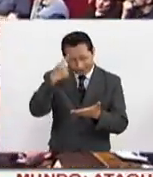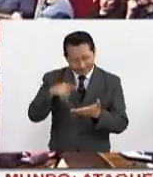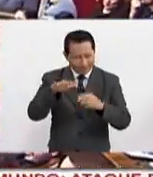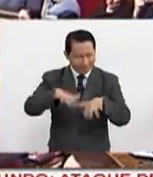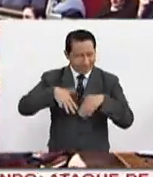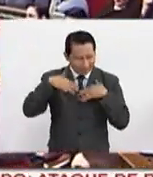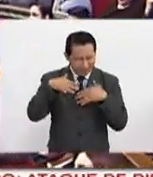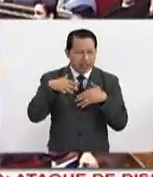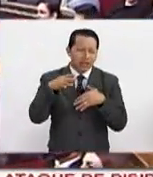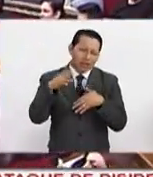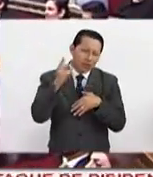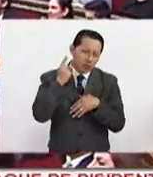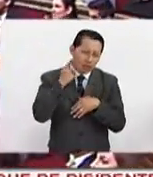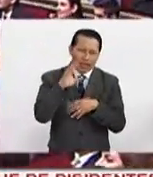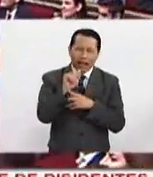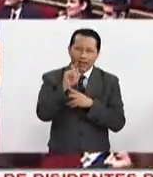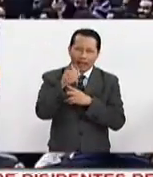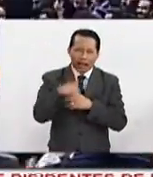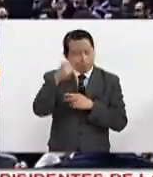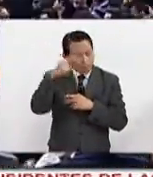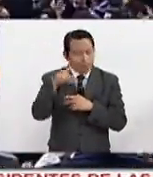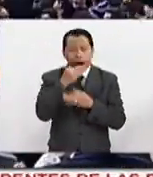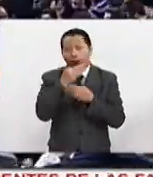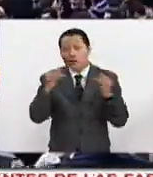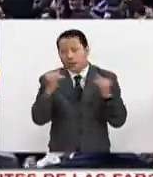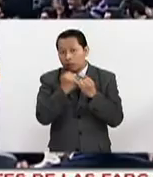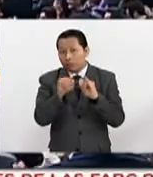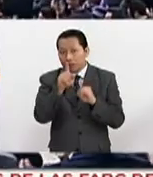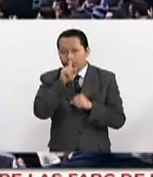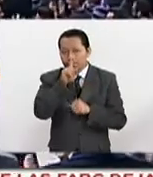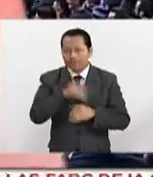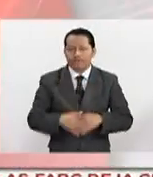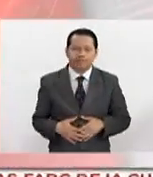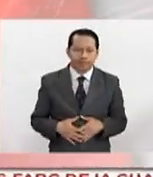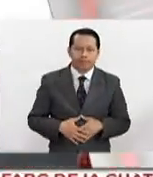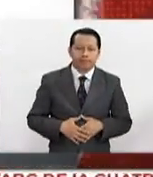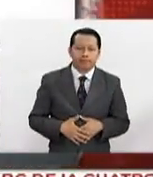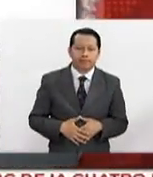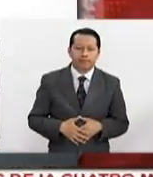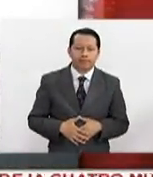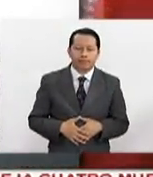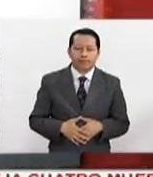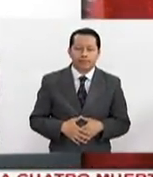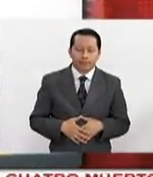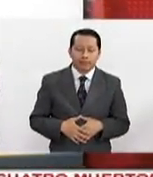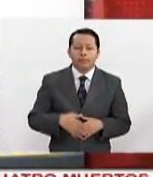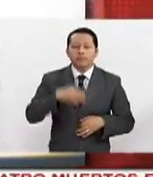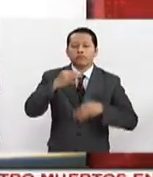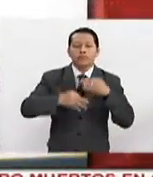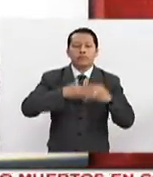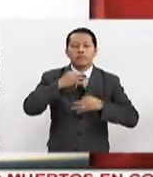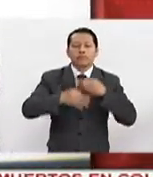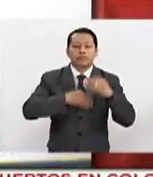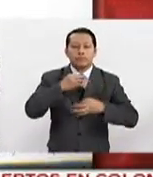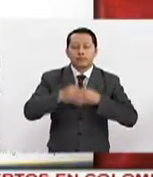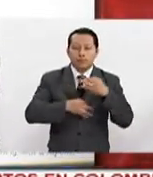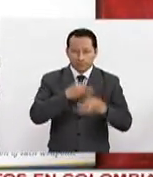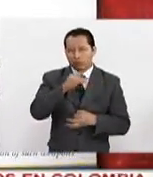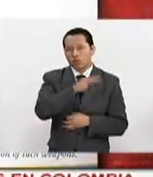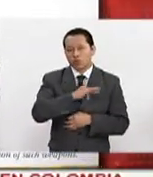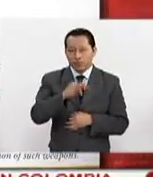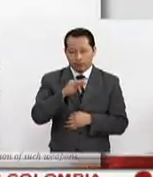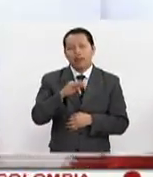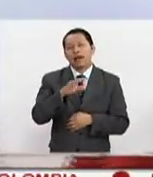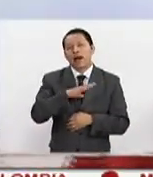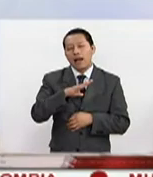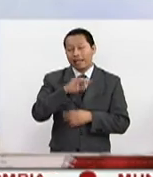Parlamento catalán y de esta forma evitar que se declare la independencia. La campaña internacional para la abolición de las